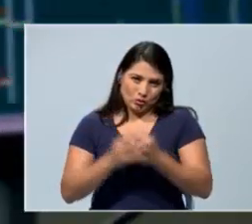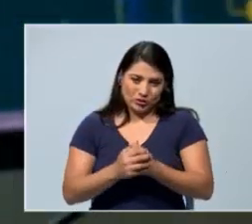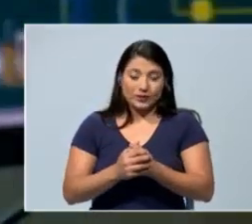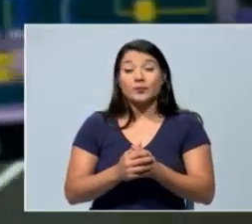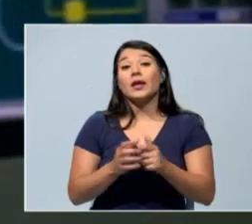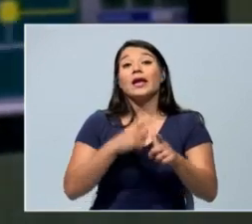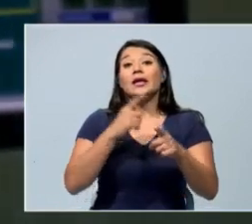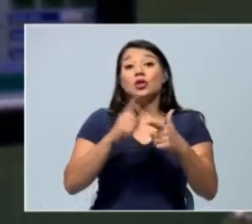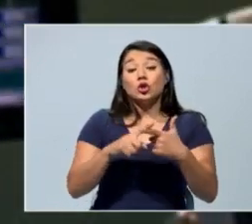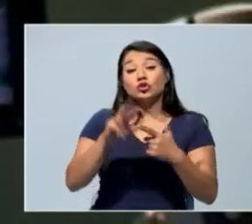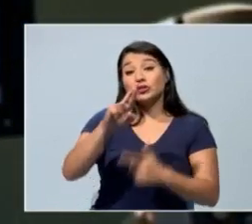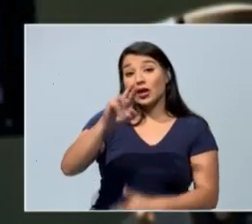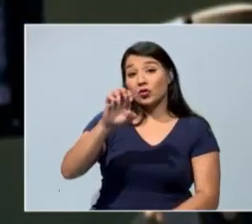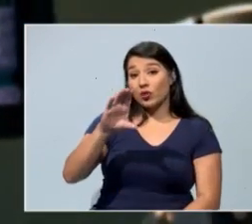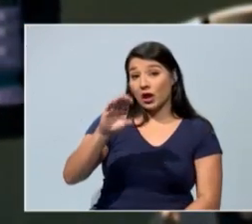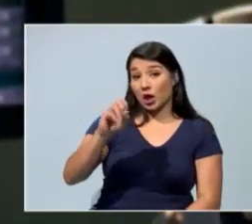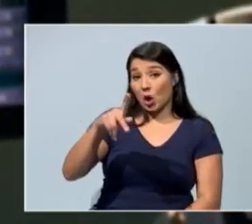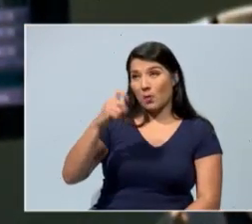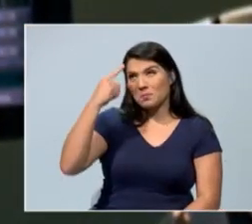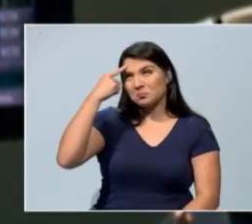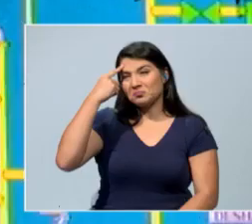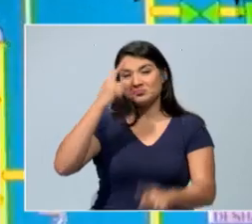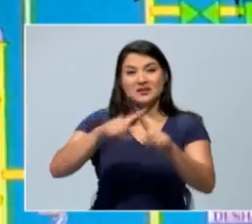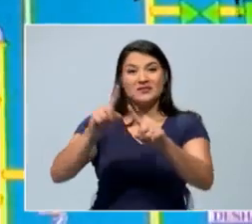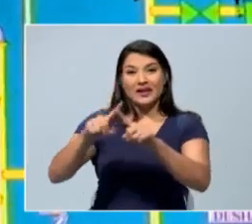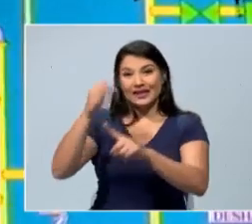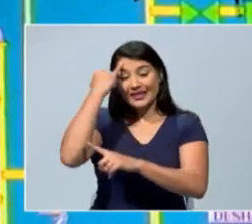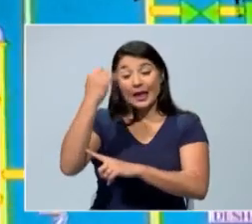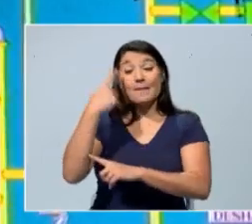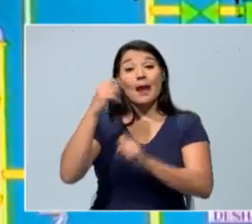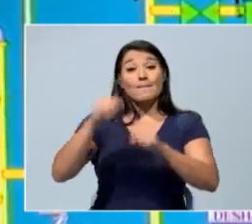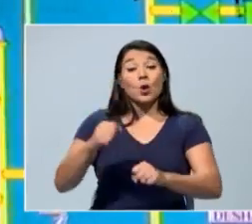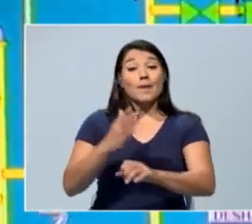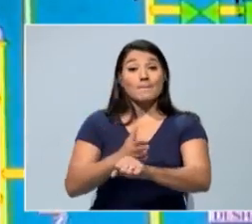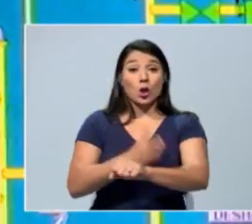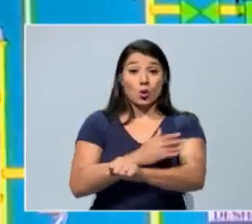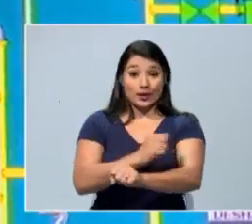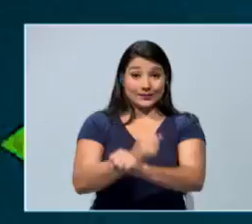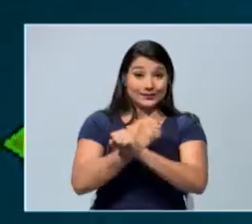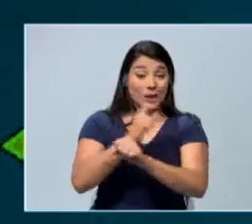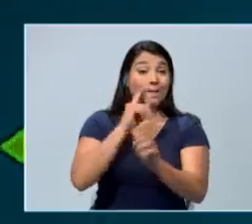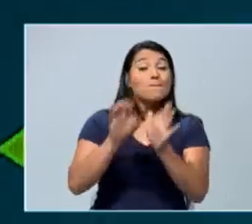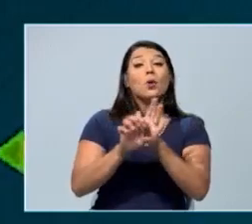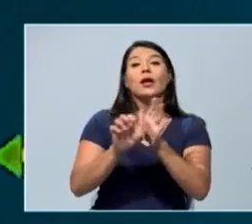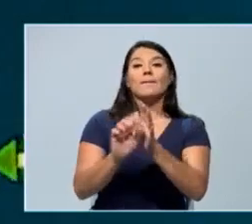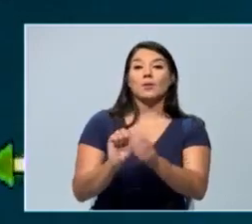distintas medidas no convencionales para mejorar la seguridad. Una de ellas es la colocación de sensores